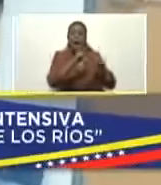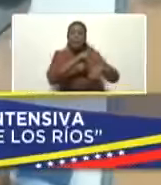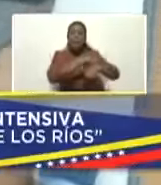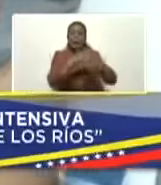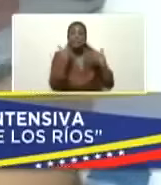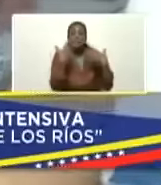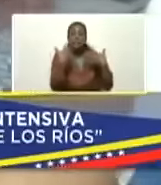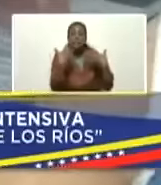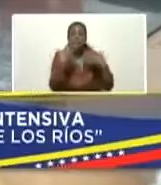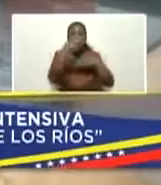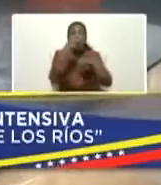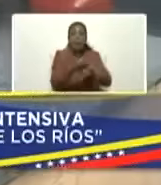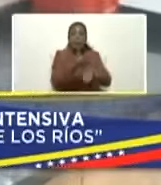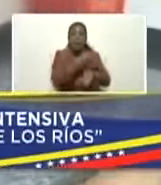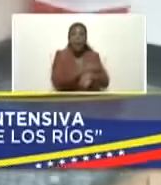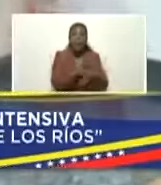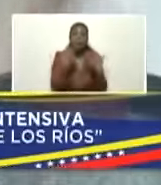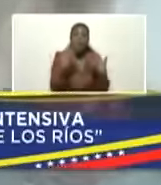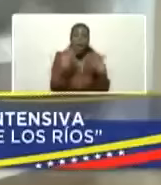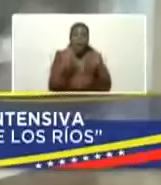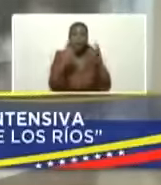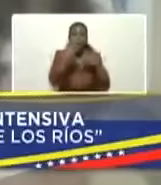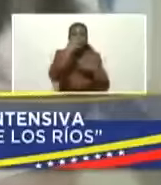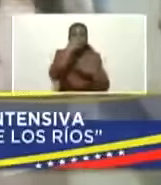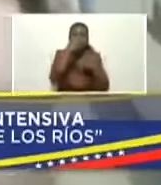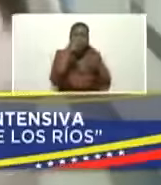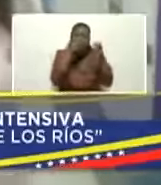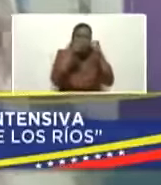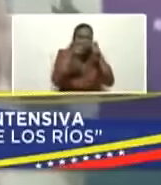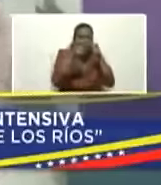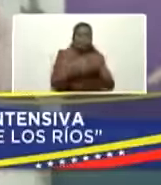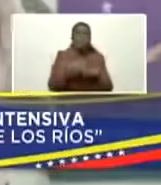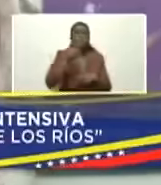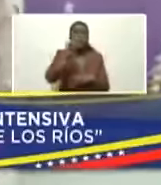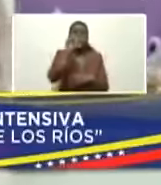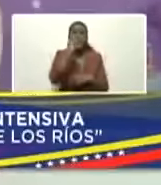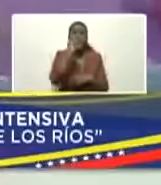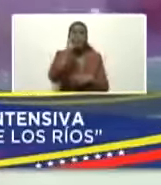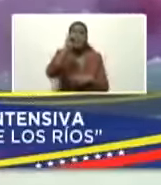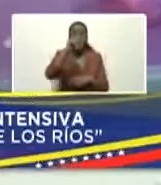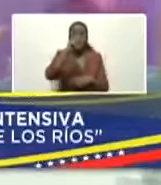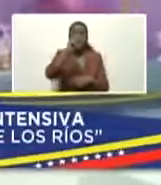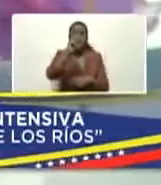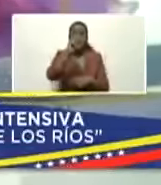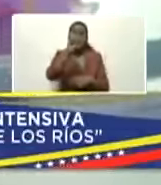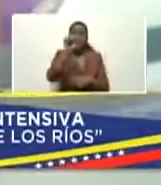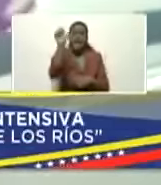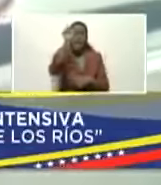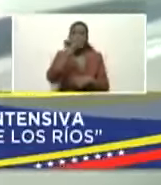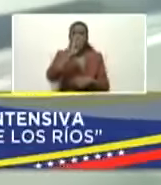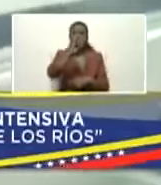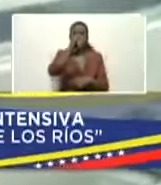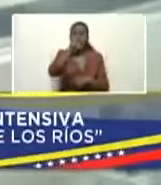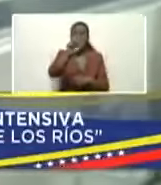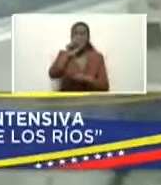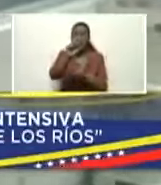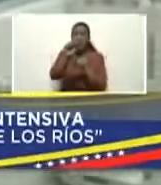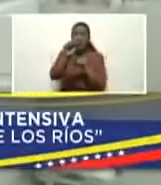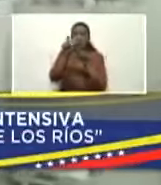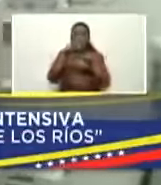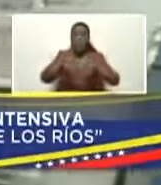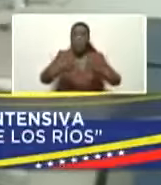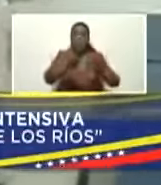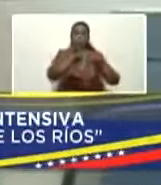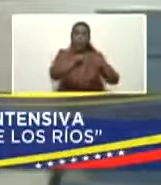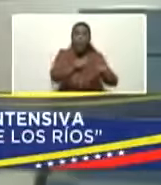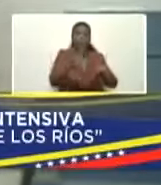intensiva, pero en este cupo que le vamos a mostrar, aquí tenemos como tal un